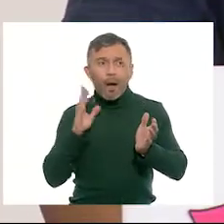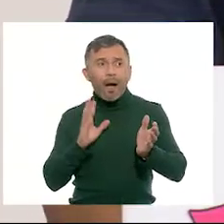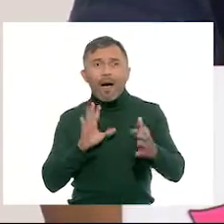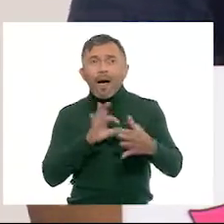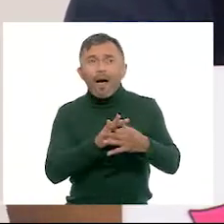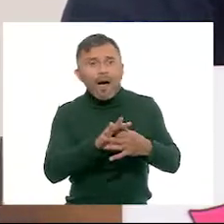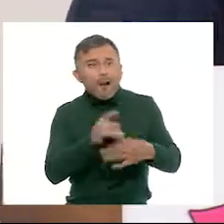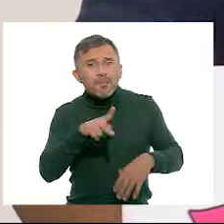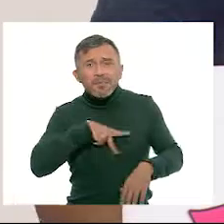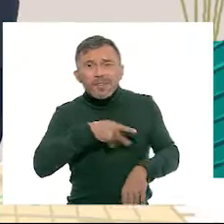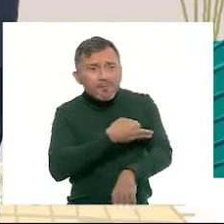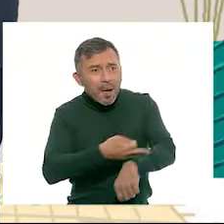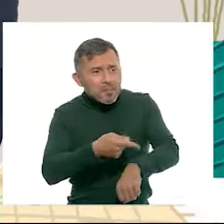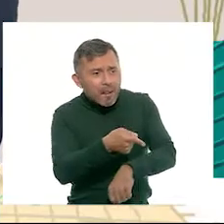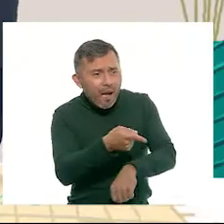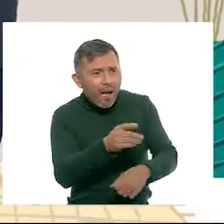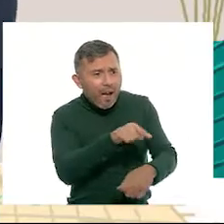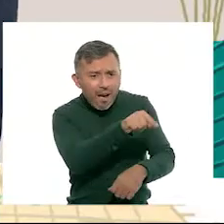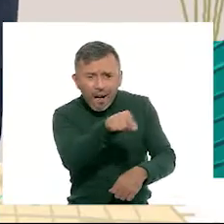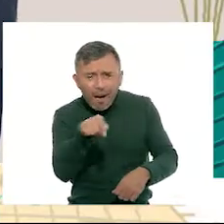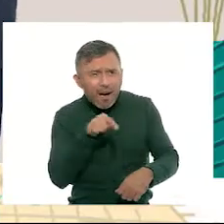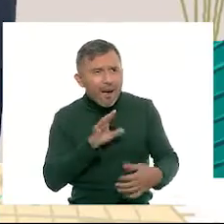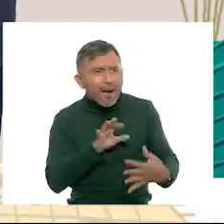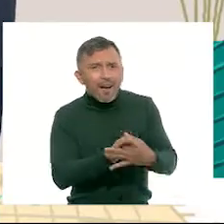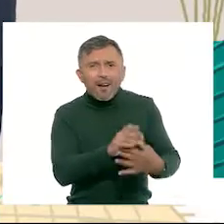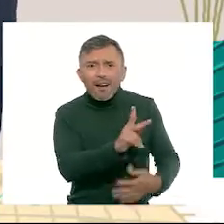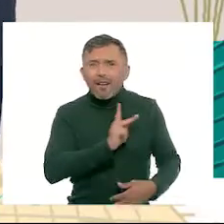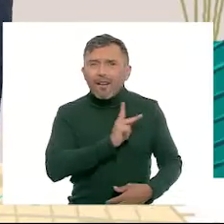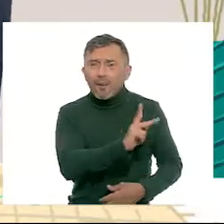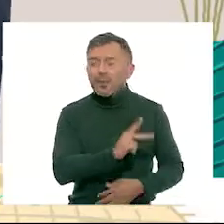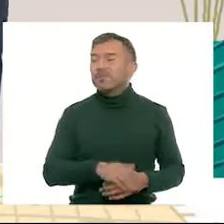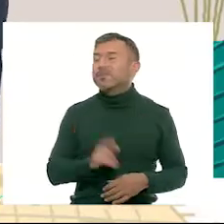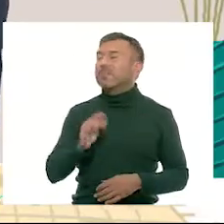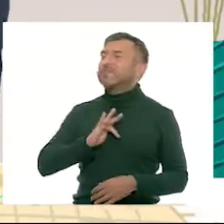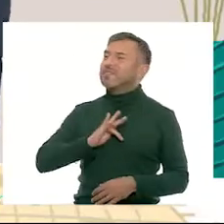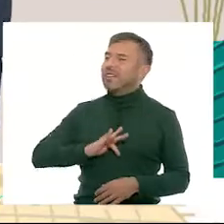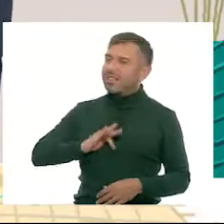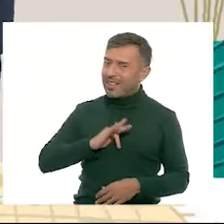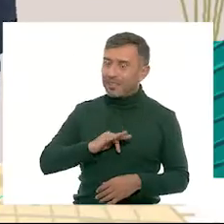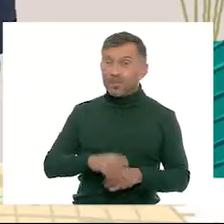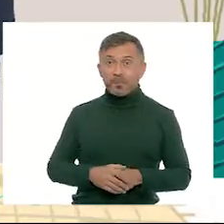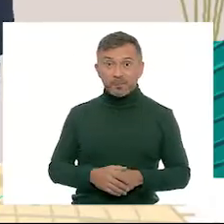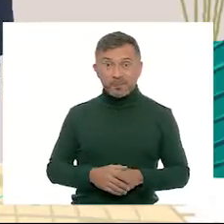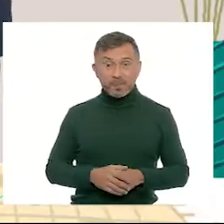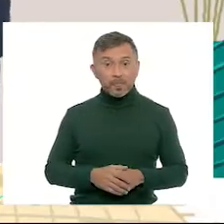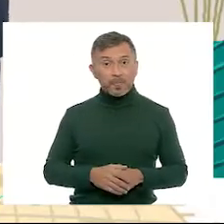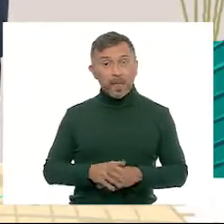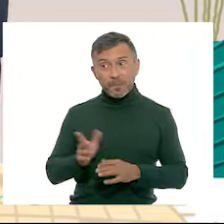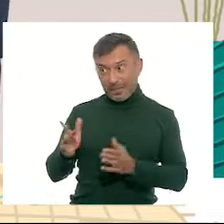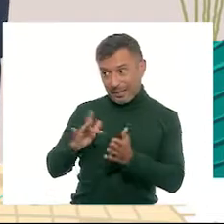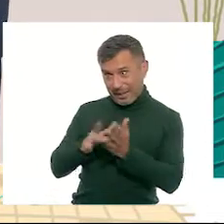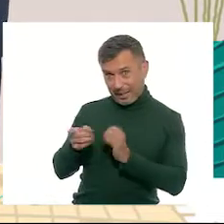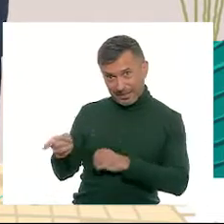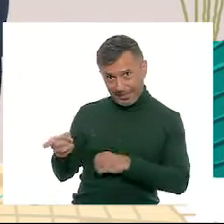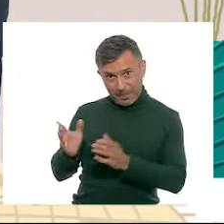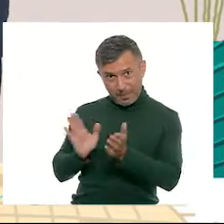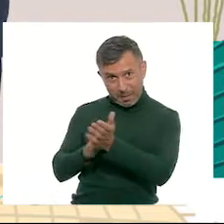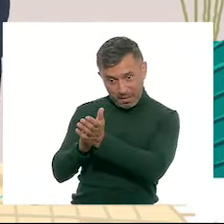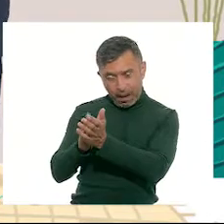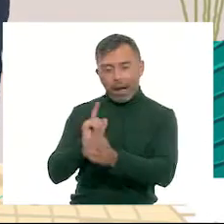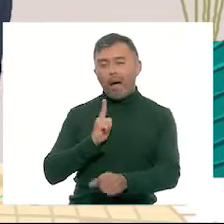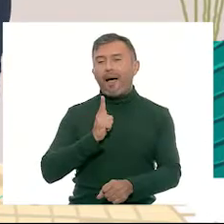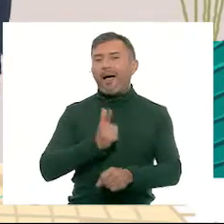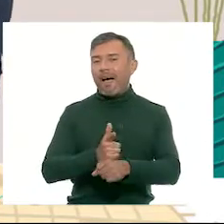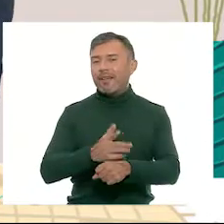familia pertenezco. ¡Felicidades, Pandereta! Gracias a ti. Ya conocimos las tres familias de